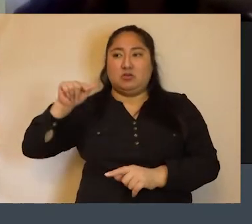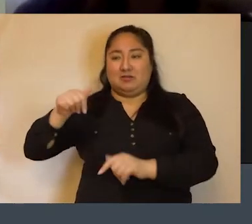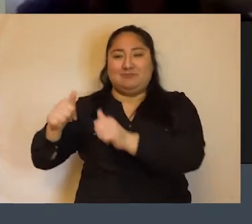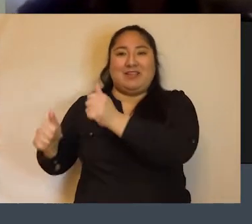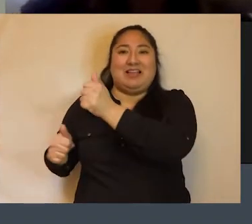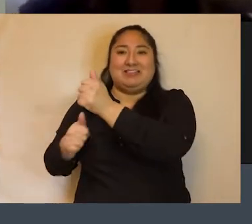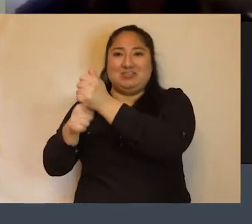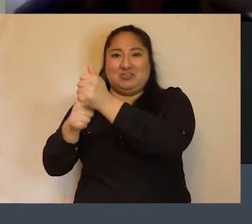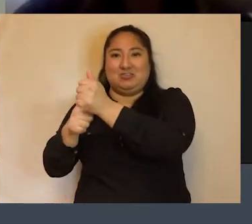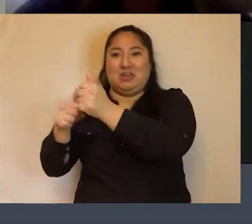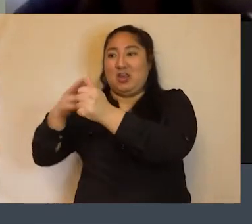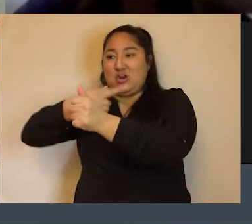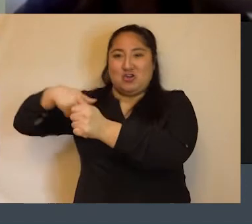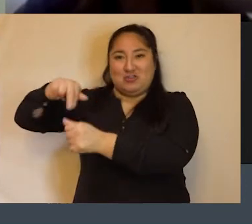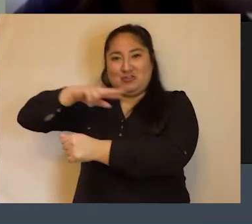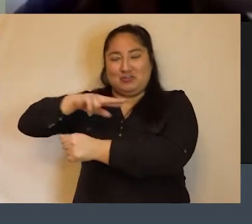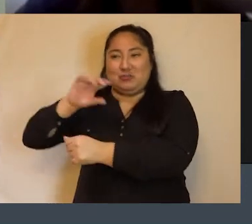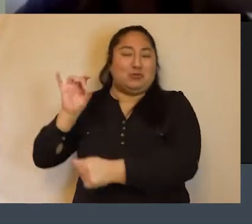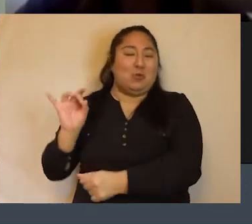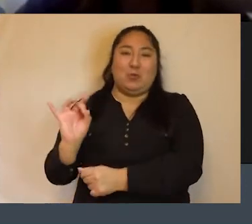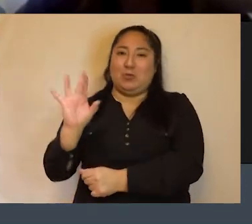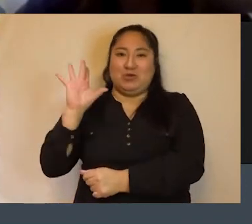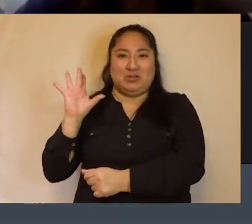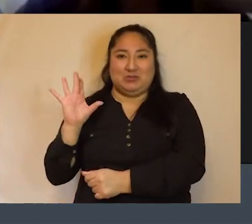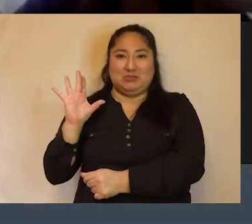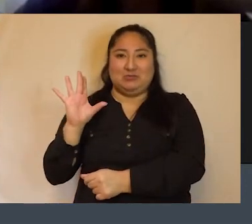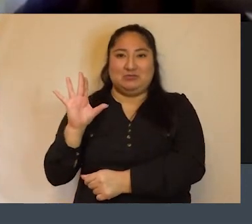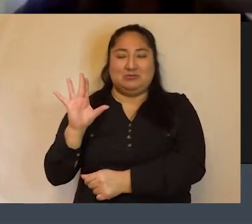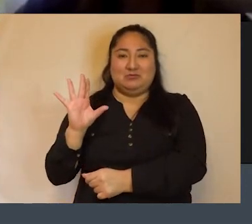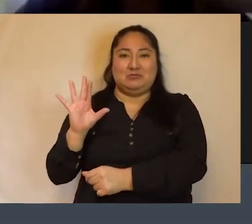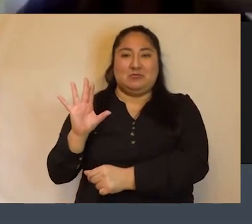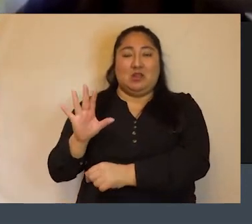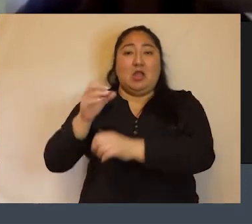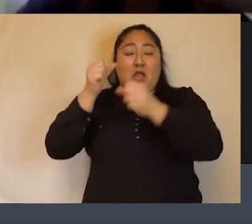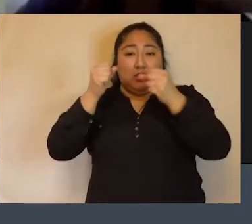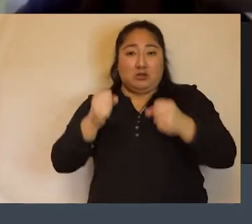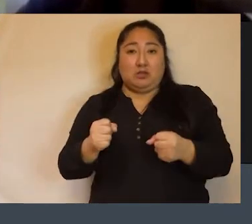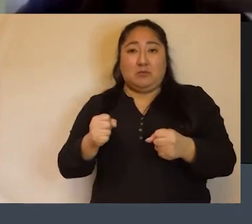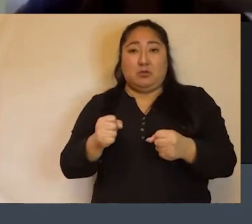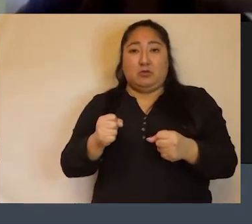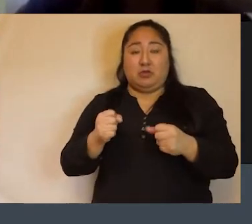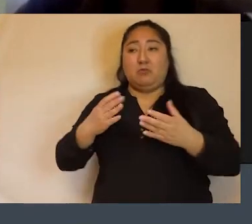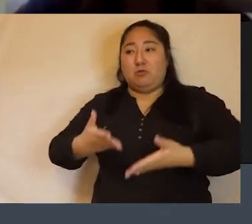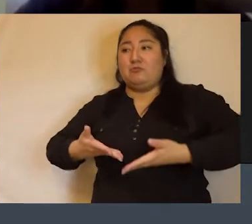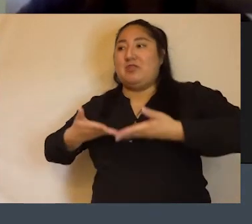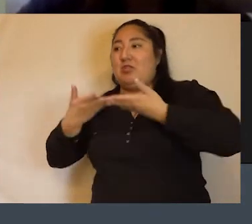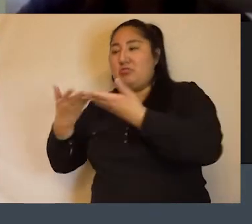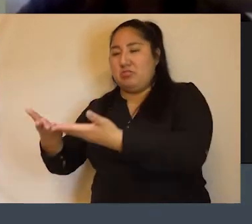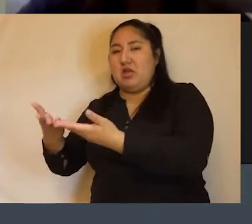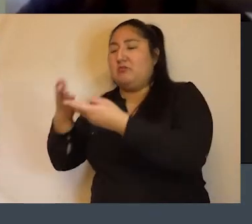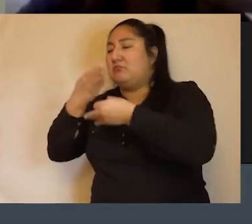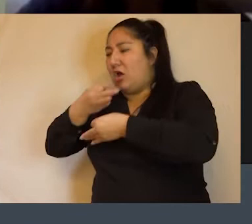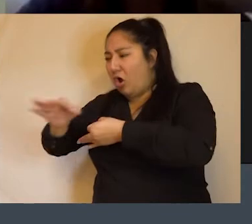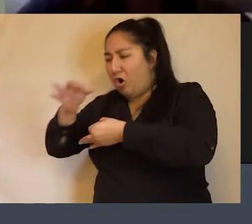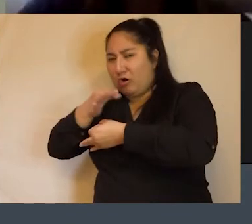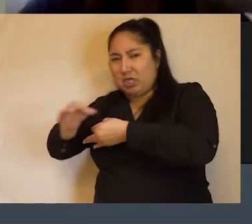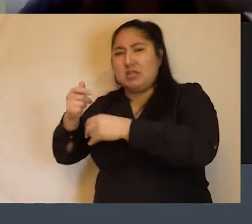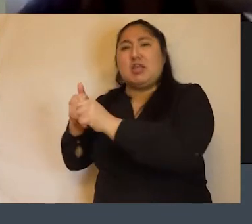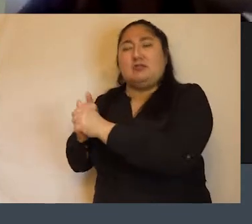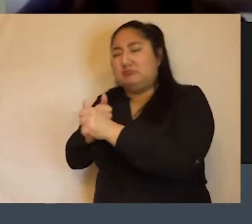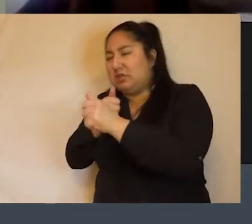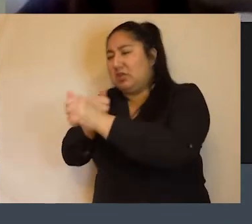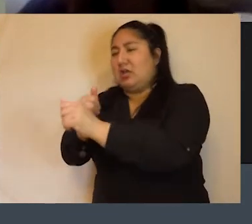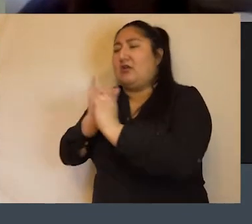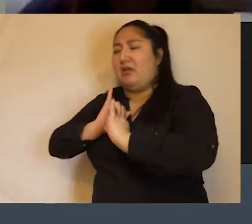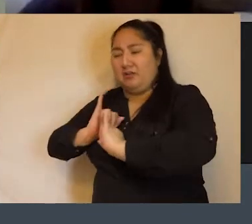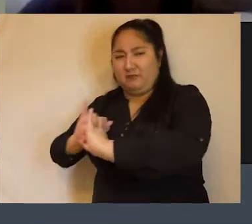previsionales. Y los asesores previsionales somos los únicos que podemos otorgar asesoría